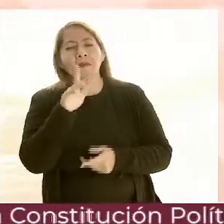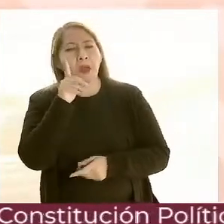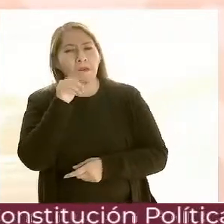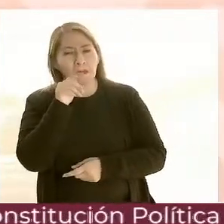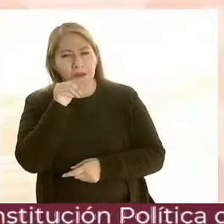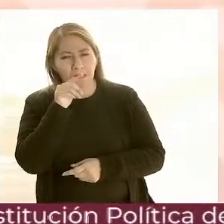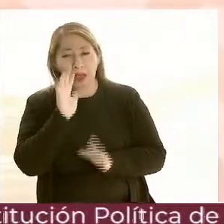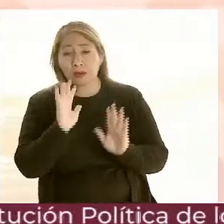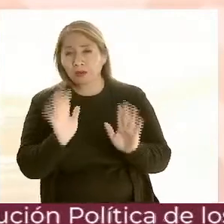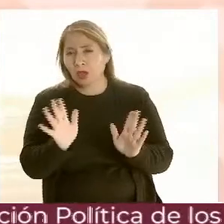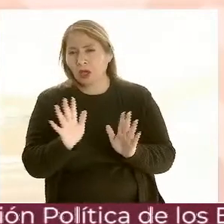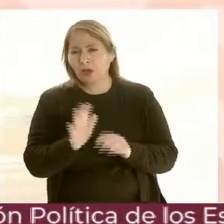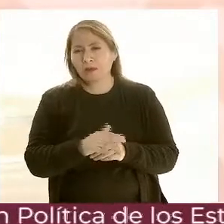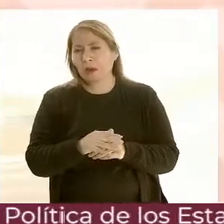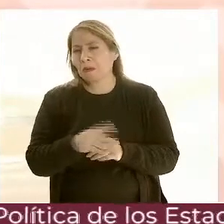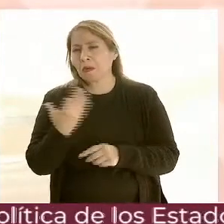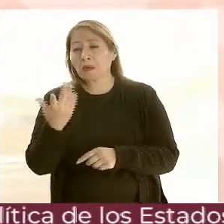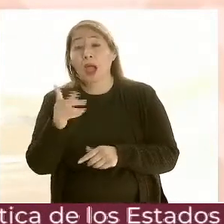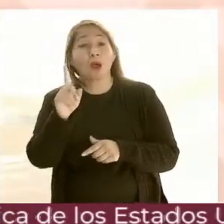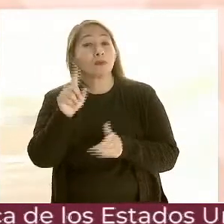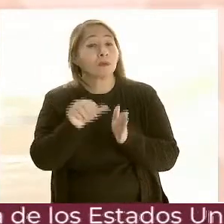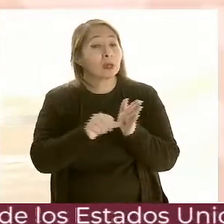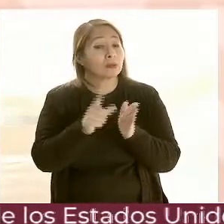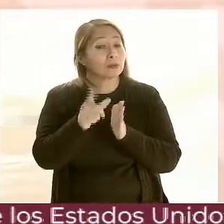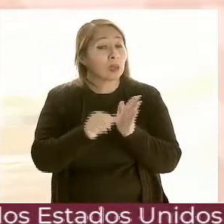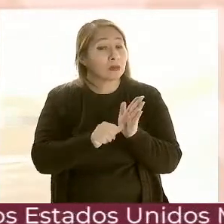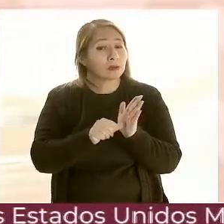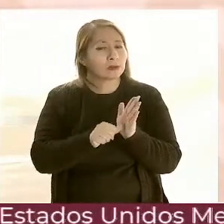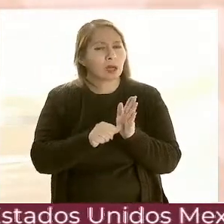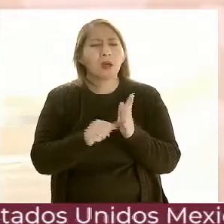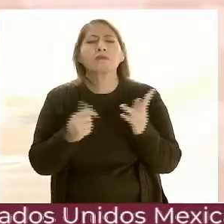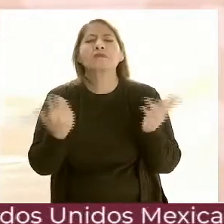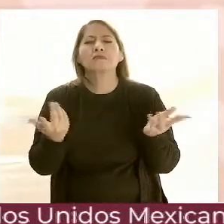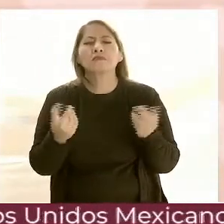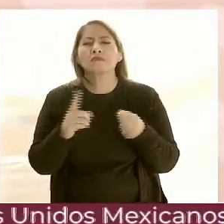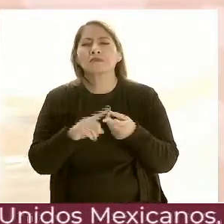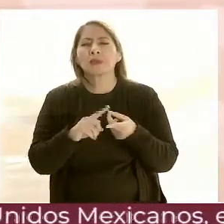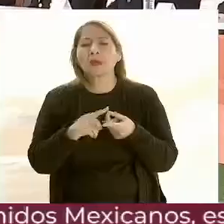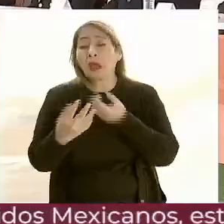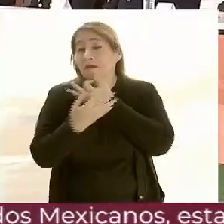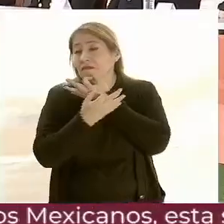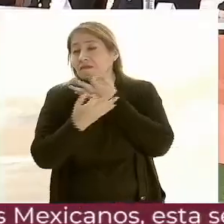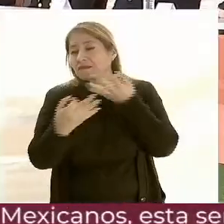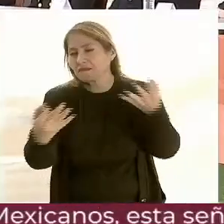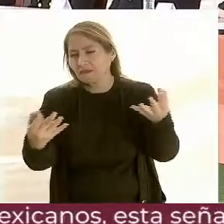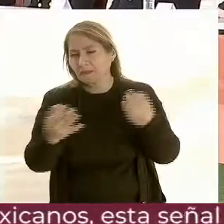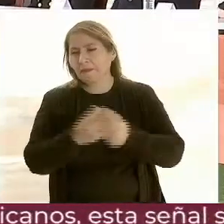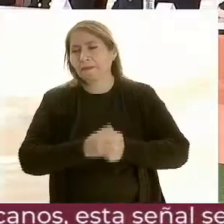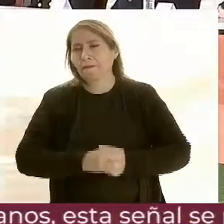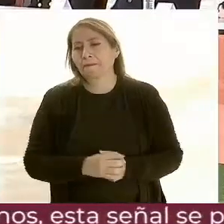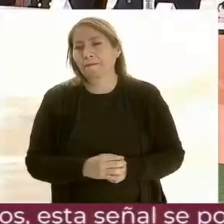Mañana, como lo hacemos cada mes, vamos a informar.